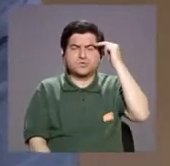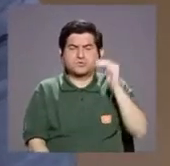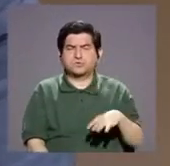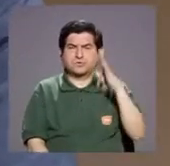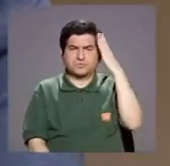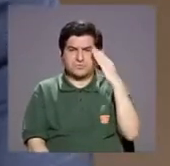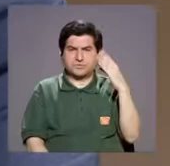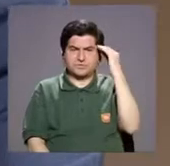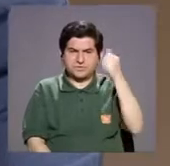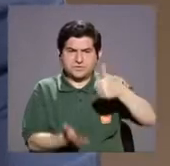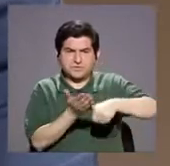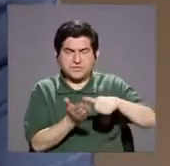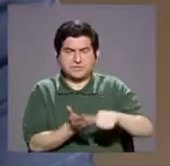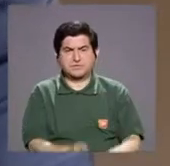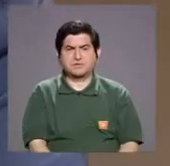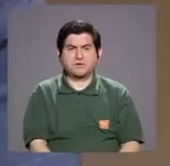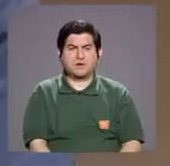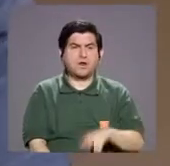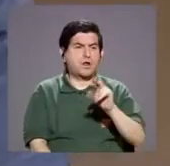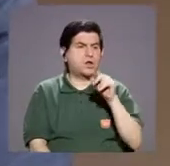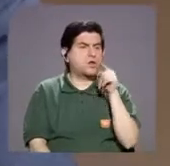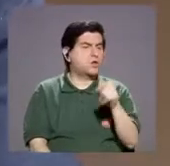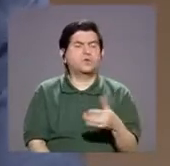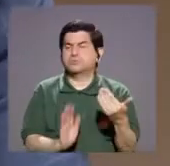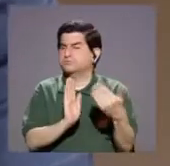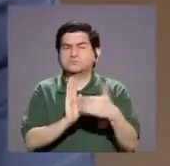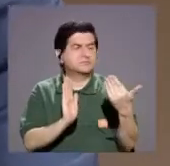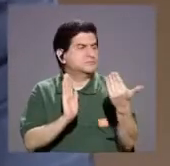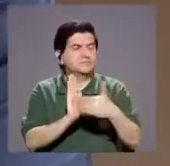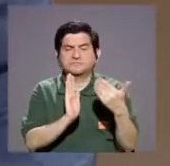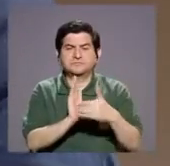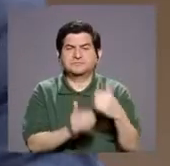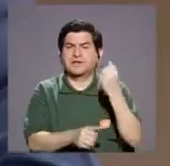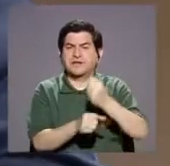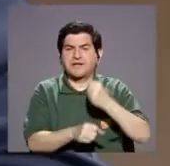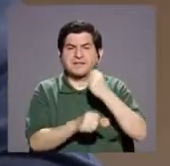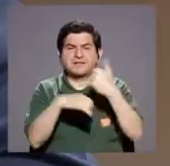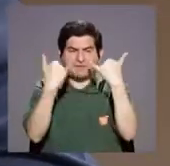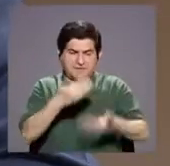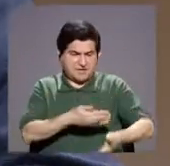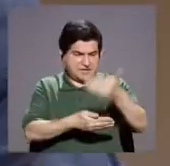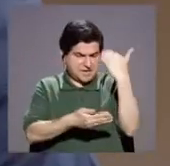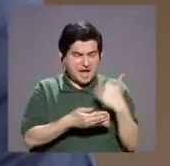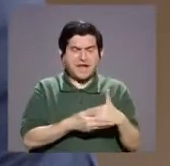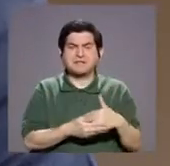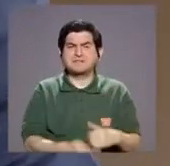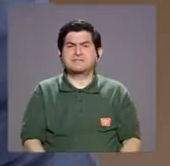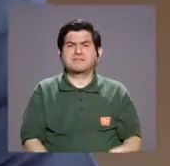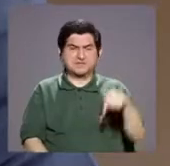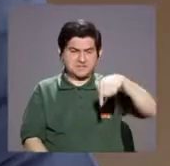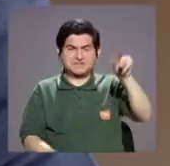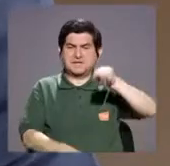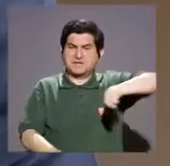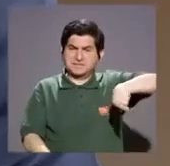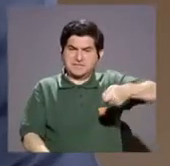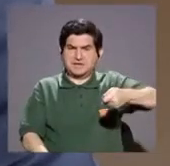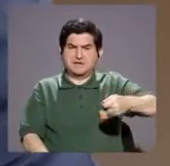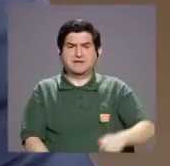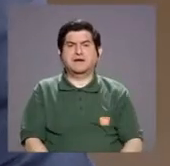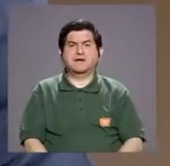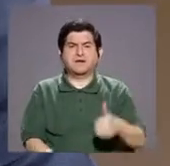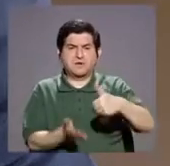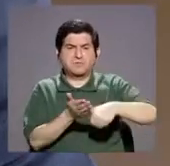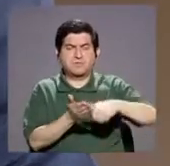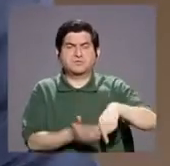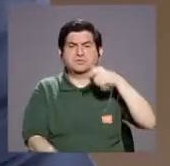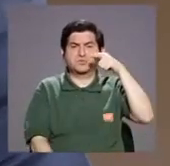y no debo de poner esto en detrimento de la labor que venía haciendo el canal en años anteriores porque le confieso que en la elección de